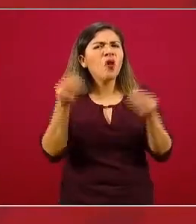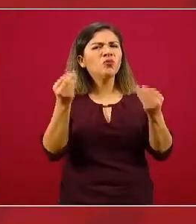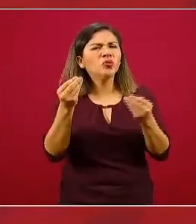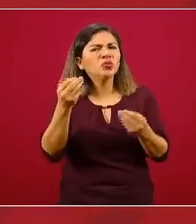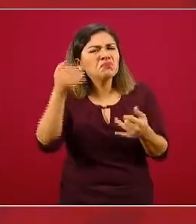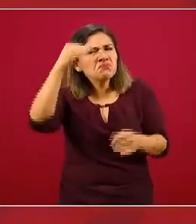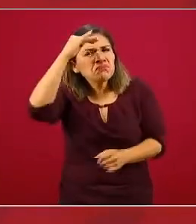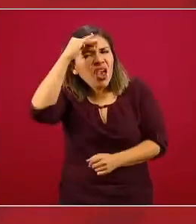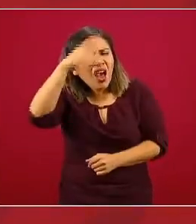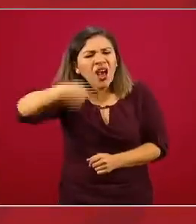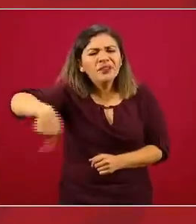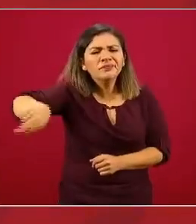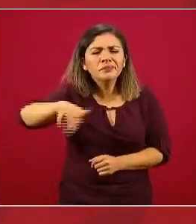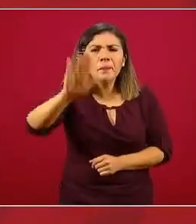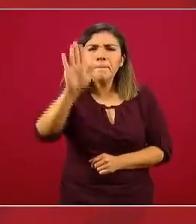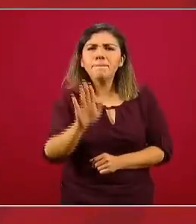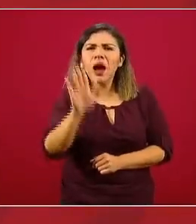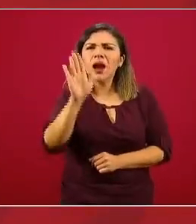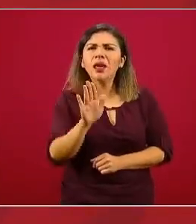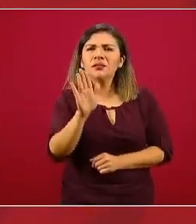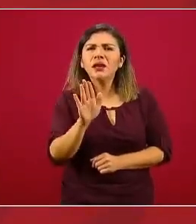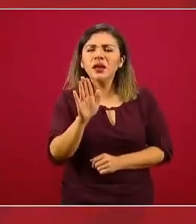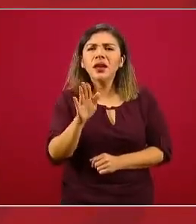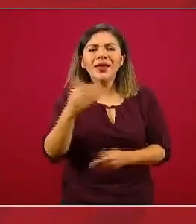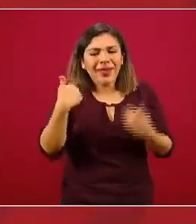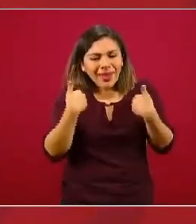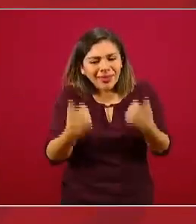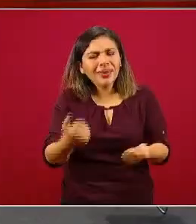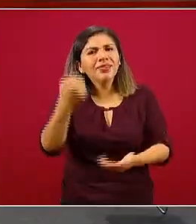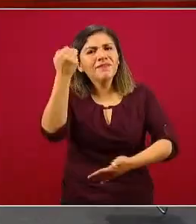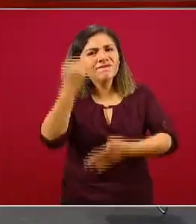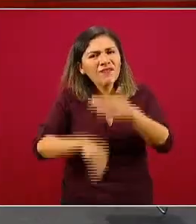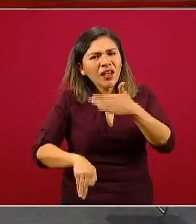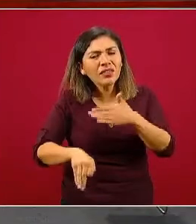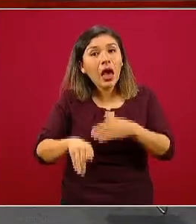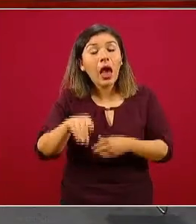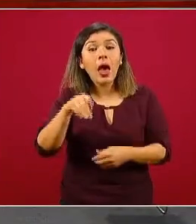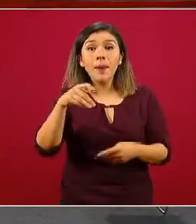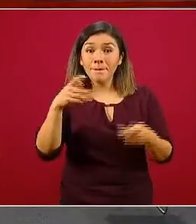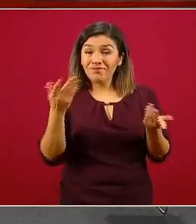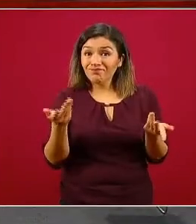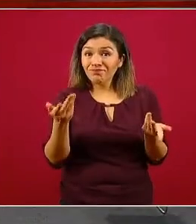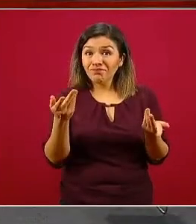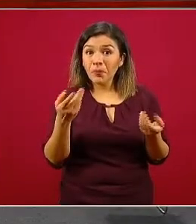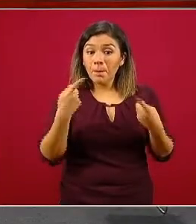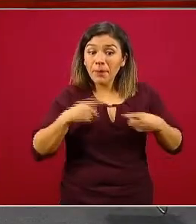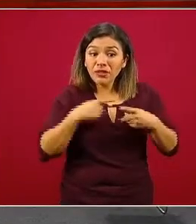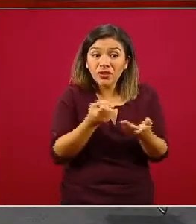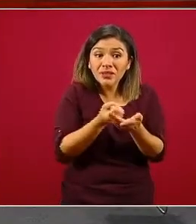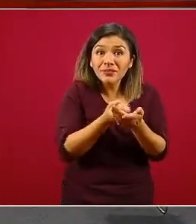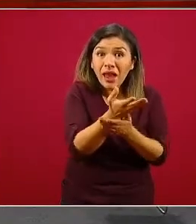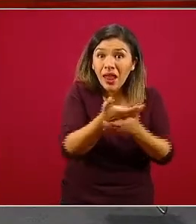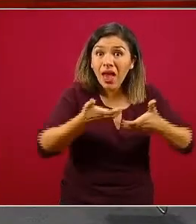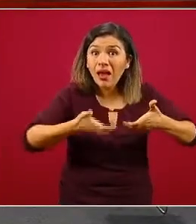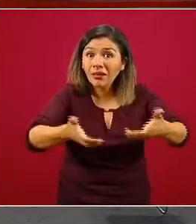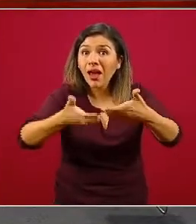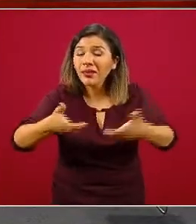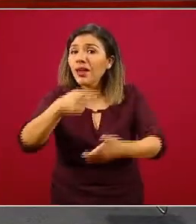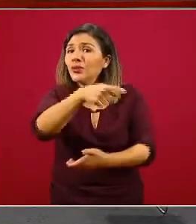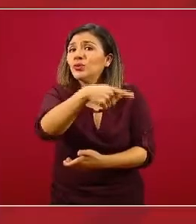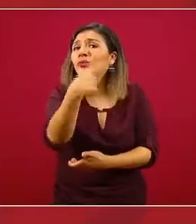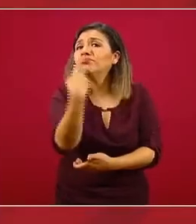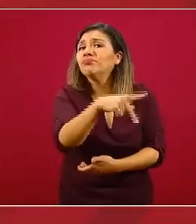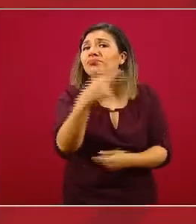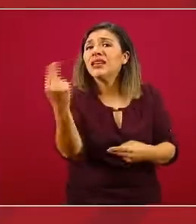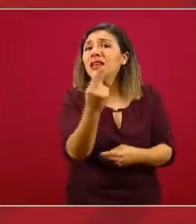postura que pareciera no tener claridad que quien está fuera tiene otras